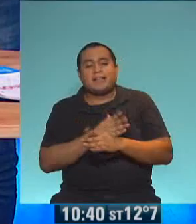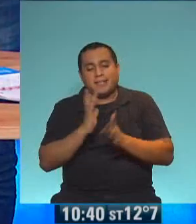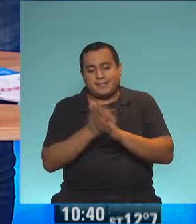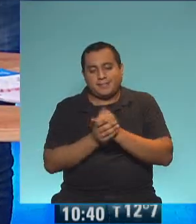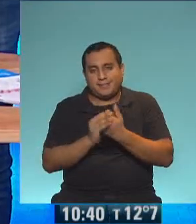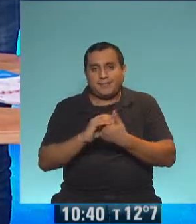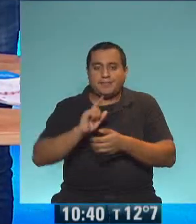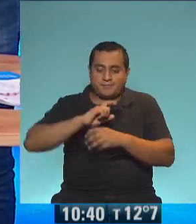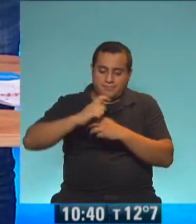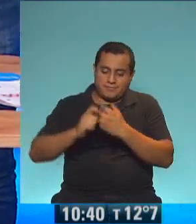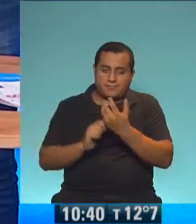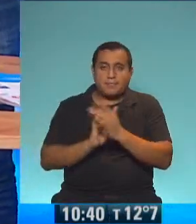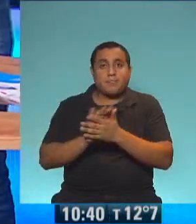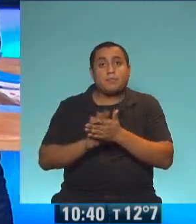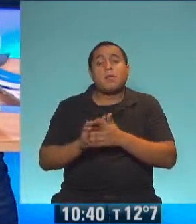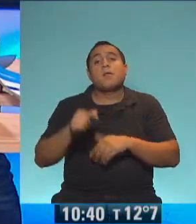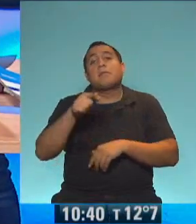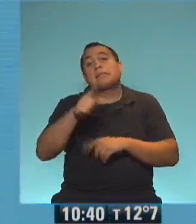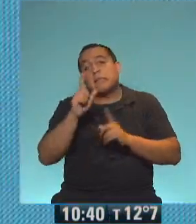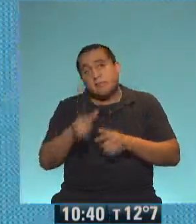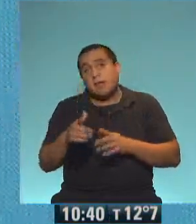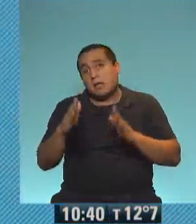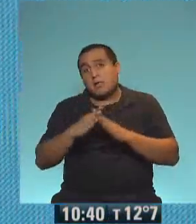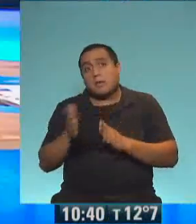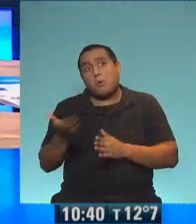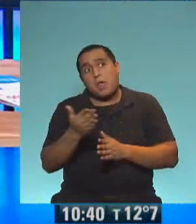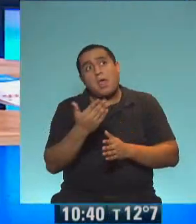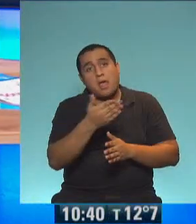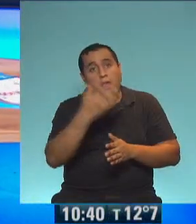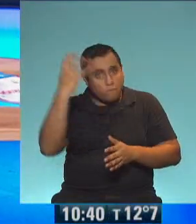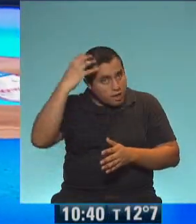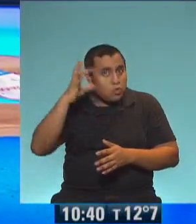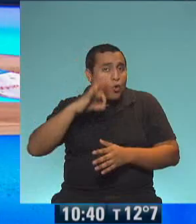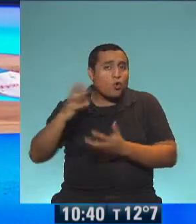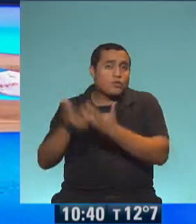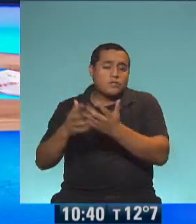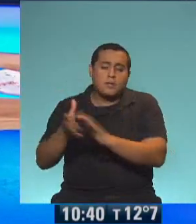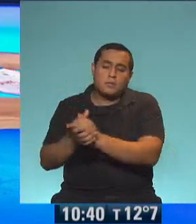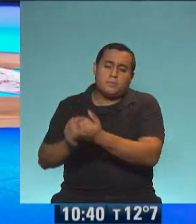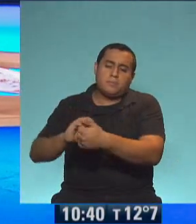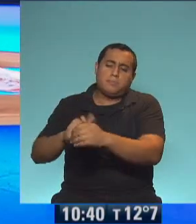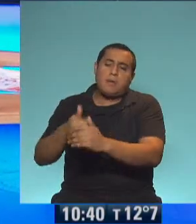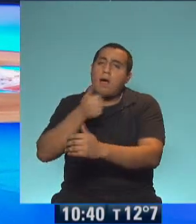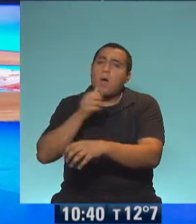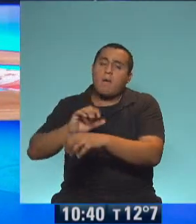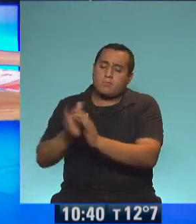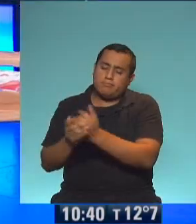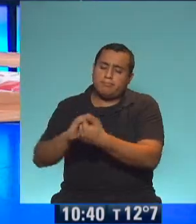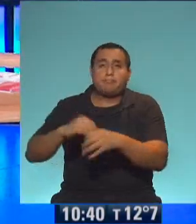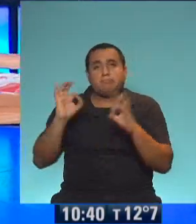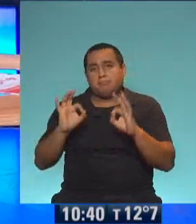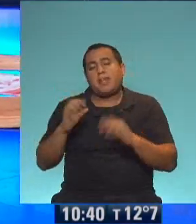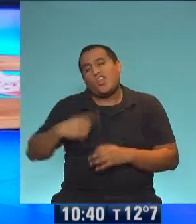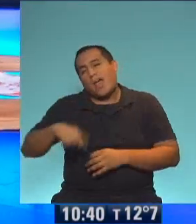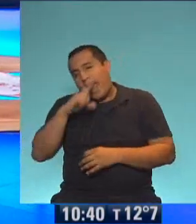por perfecto. Favor, señor Mechi. Ustedes en sus casas pueden ir un momento ir al baño. Agua y jabón. O a la cocina. Agua y jabón. Agua y jabón. Con eso estamos. Muy bien. Nosotros